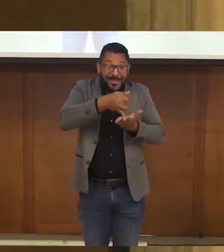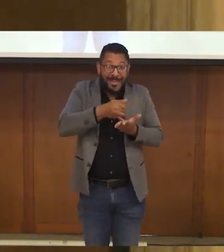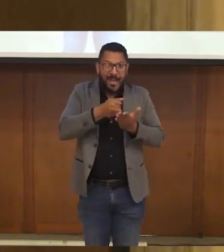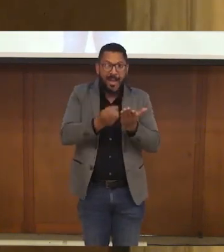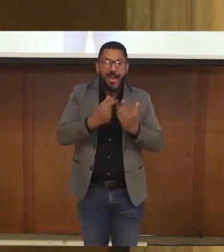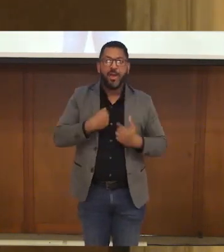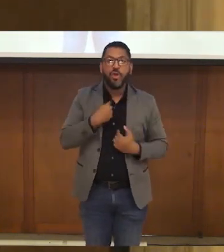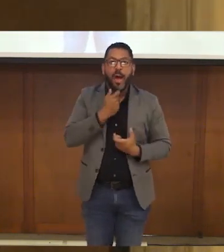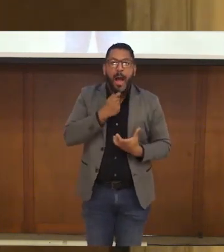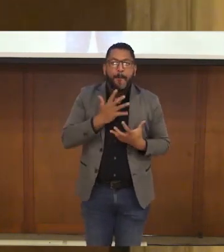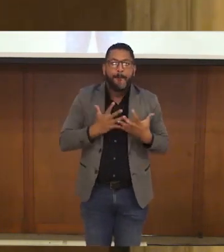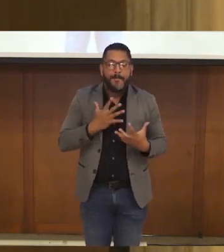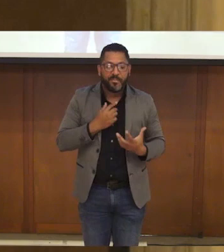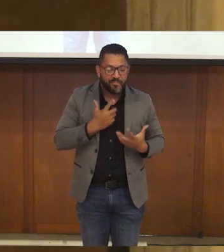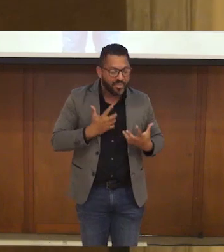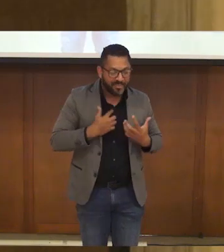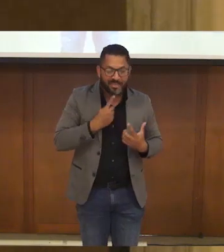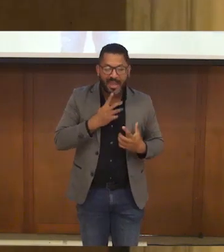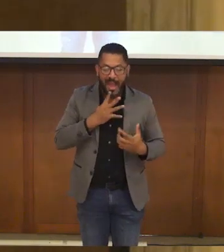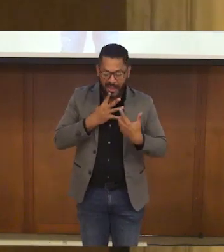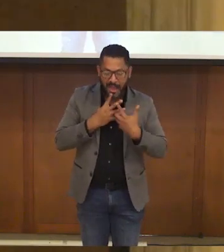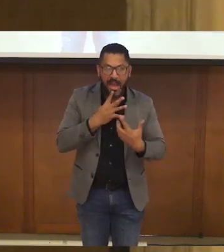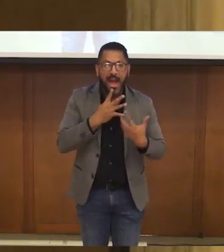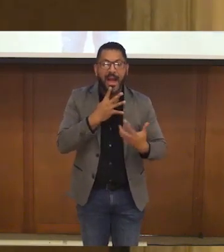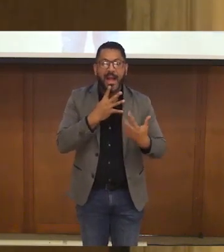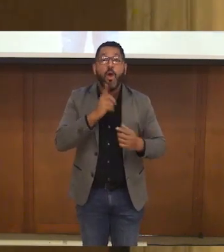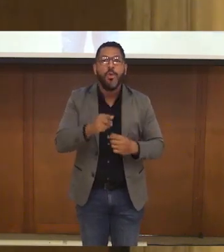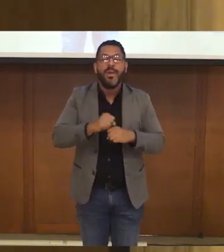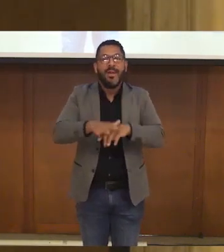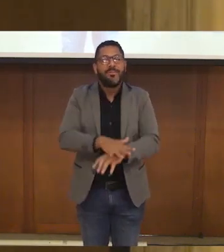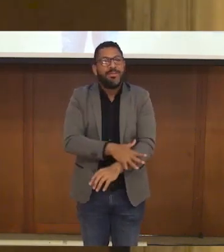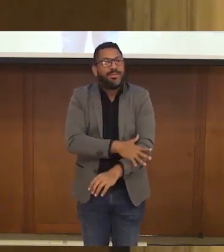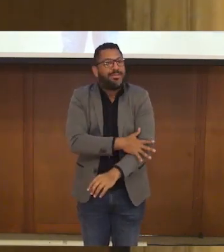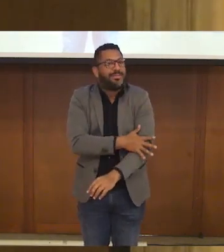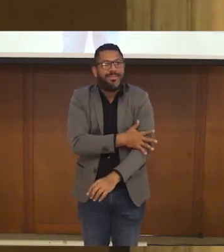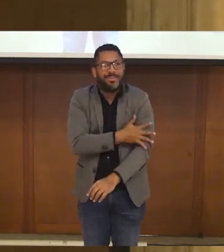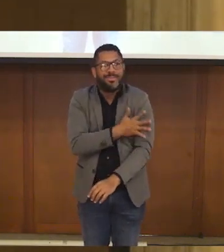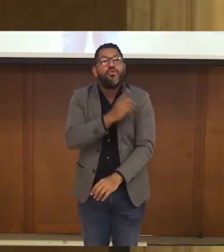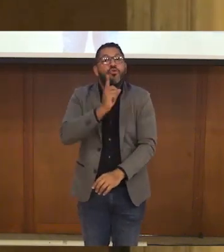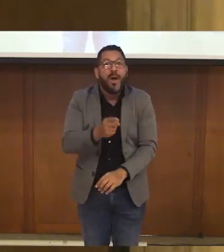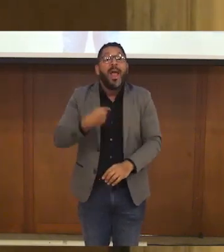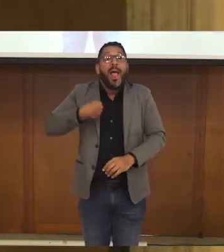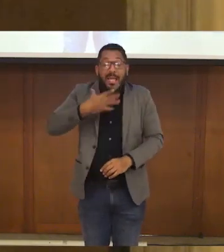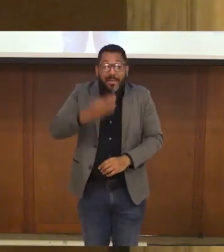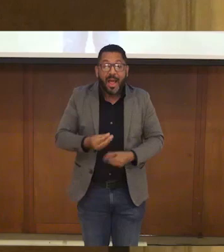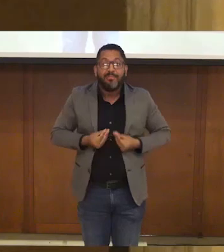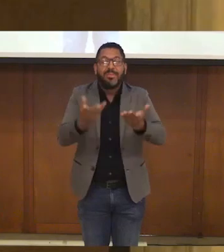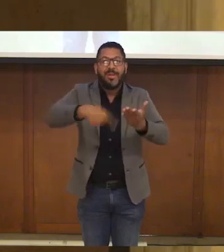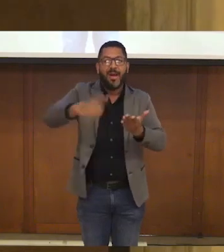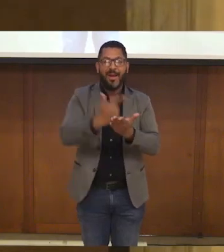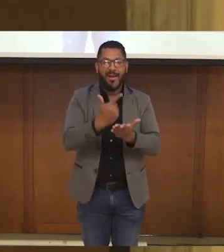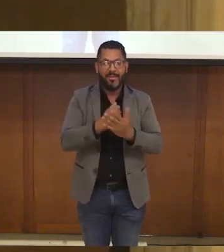vapor, casi no podía hablar de la alegría, pero sobre todo de la emoción de lo que significaría